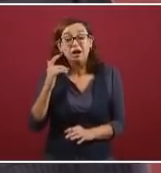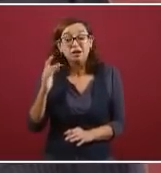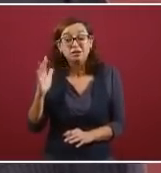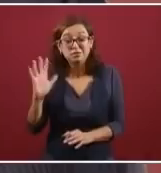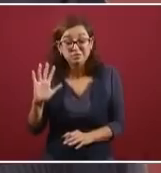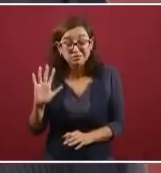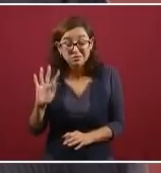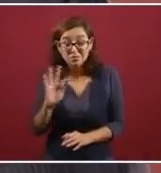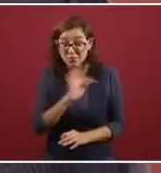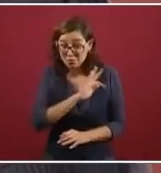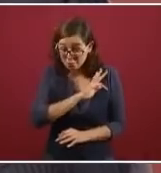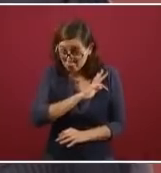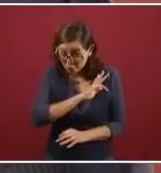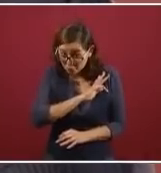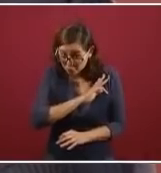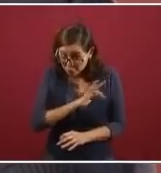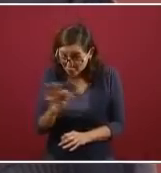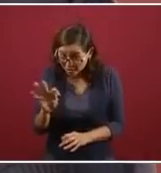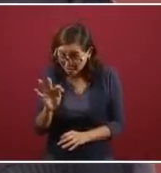se puede llevar a cabo